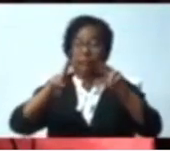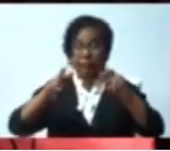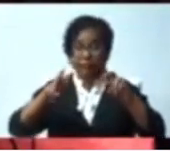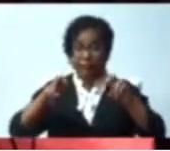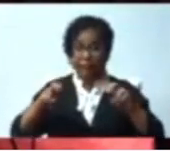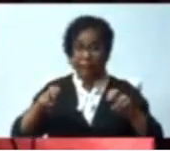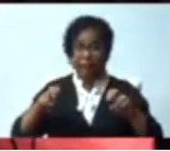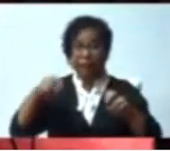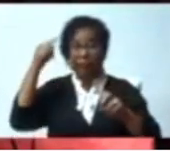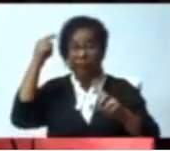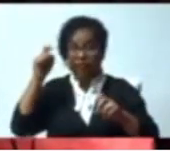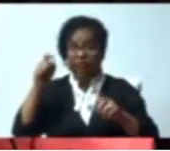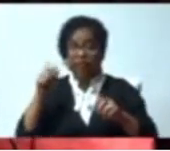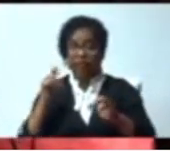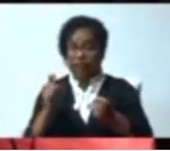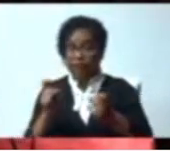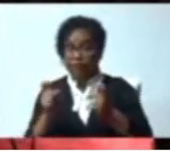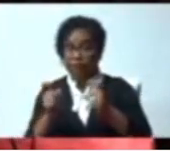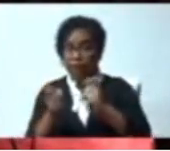adecuación o